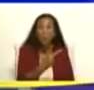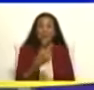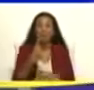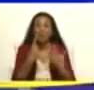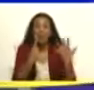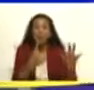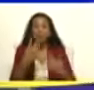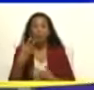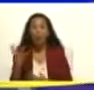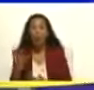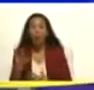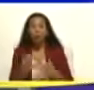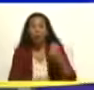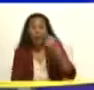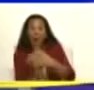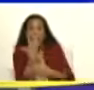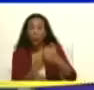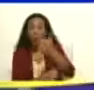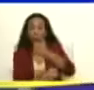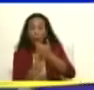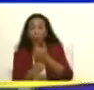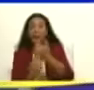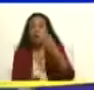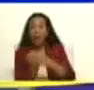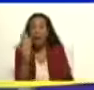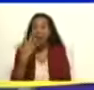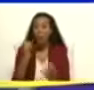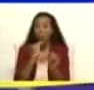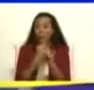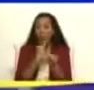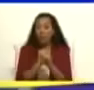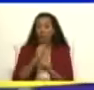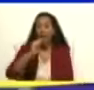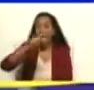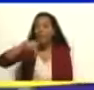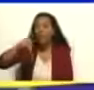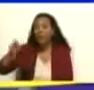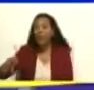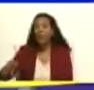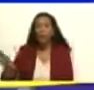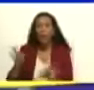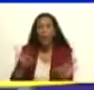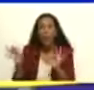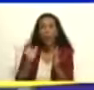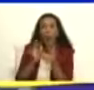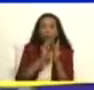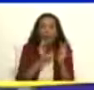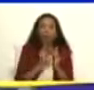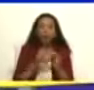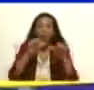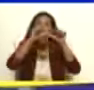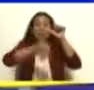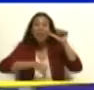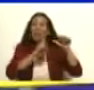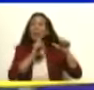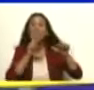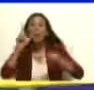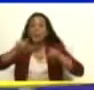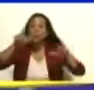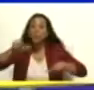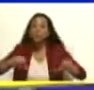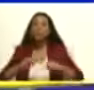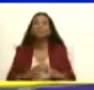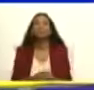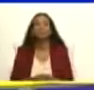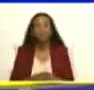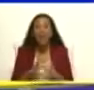264 columnas, a través de esta app están haciendo su registro de comunidades, de movimientos y también sus listados de movilización.